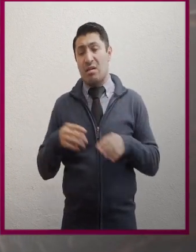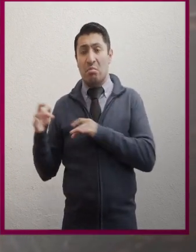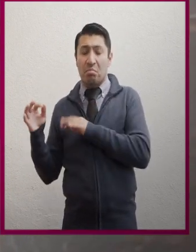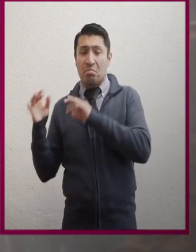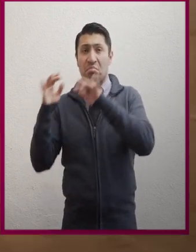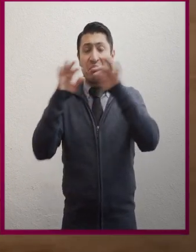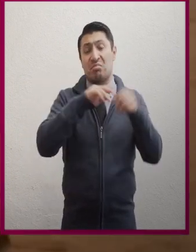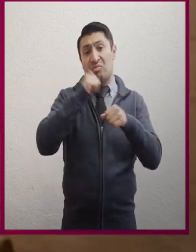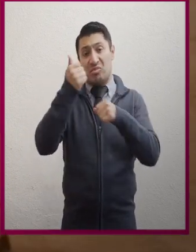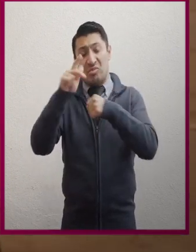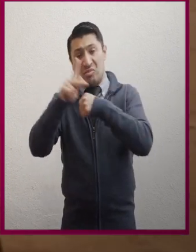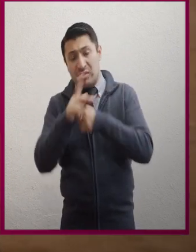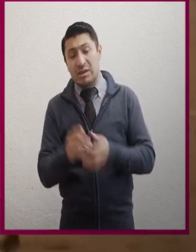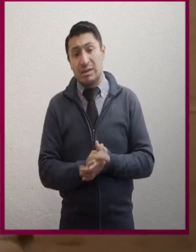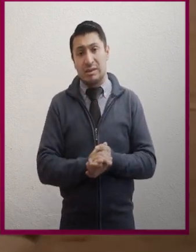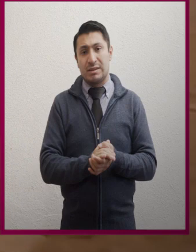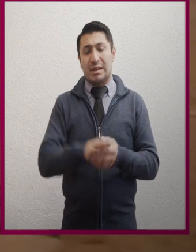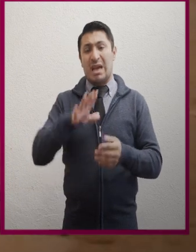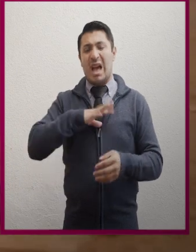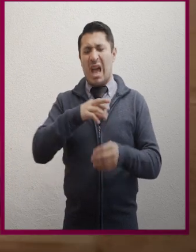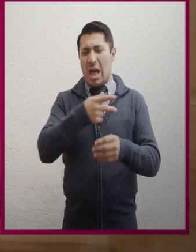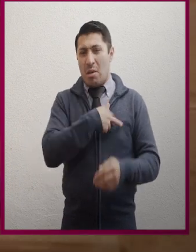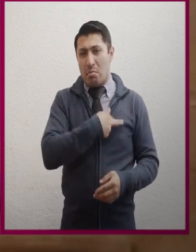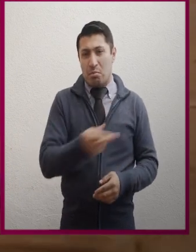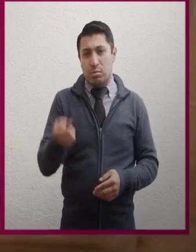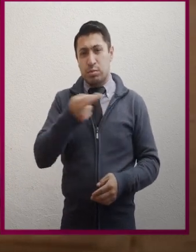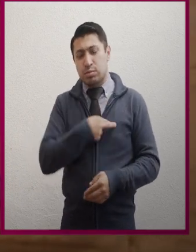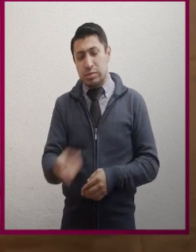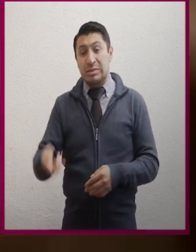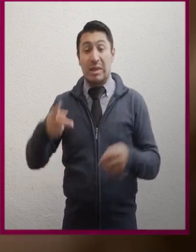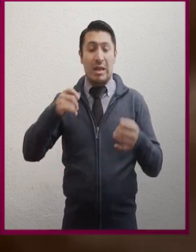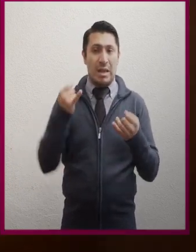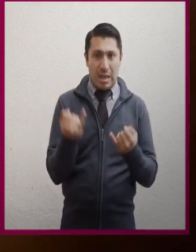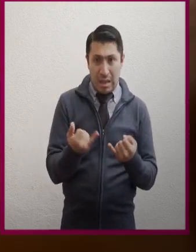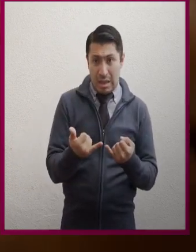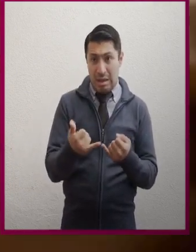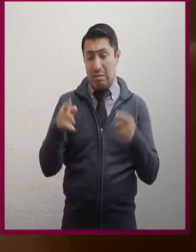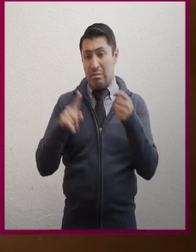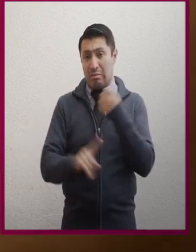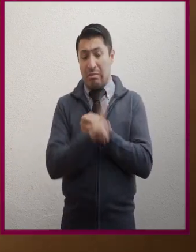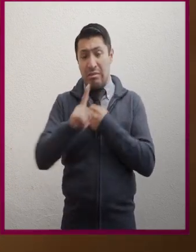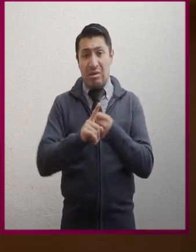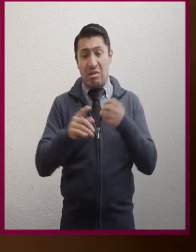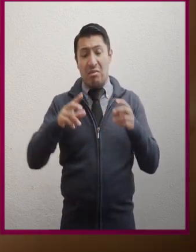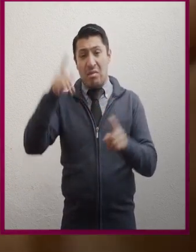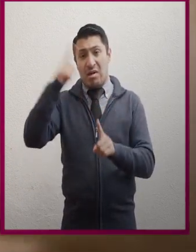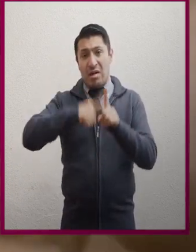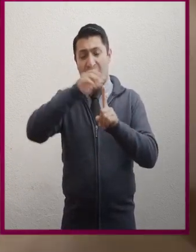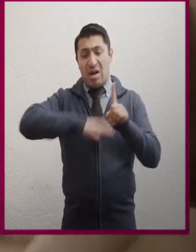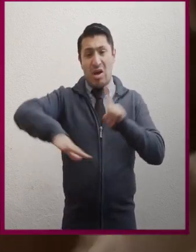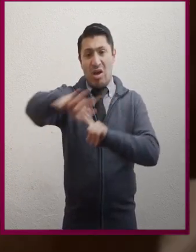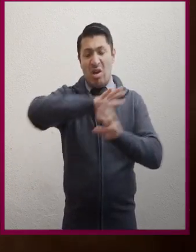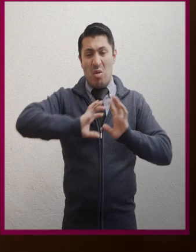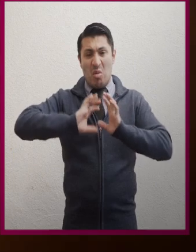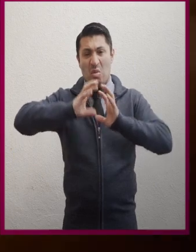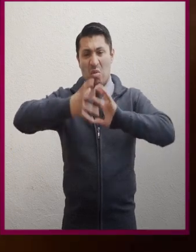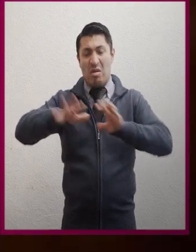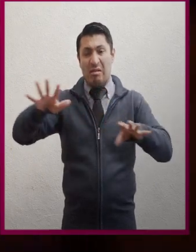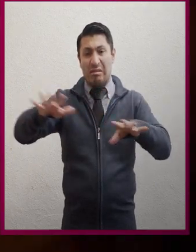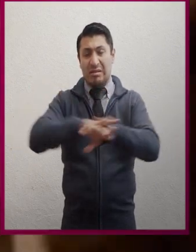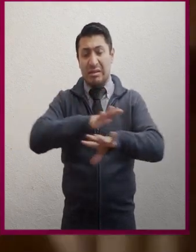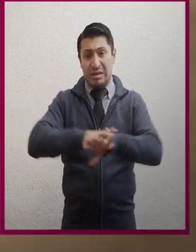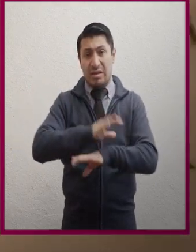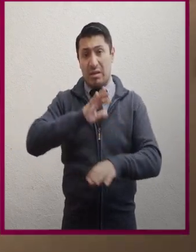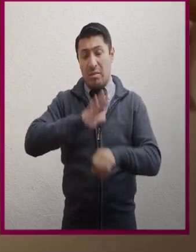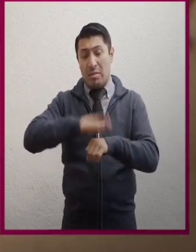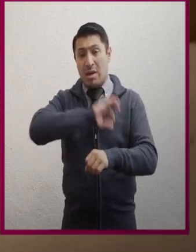comunidades relacionados con la violencia y las frecuentes crisis relacionadas con el cambio climático dan aún más razones para